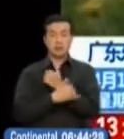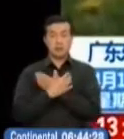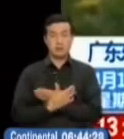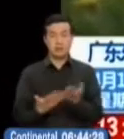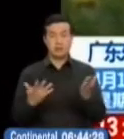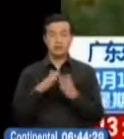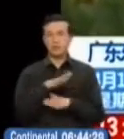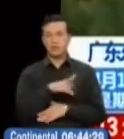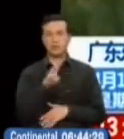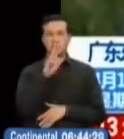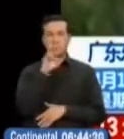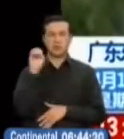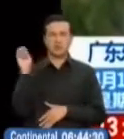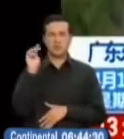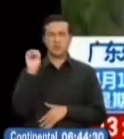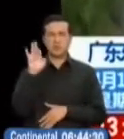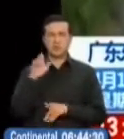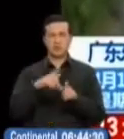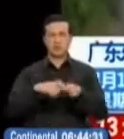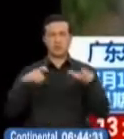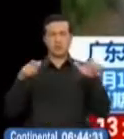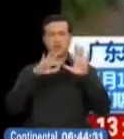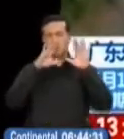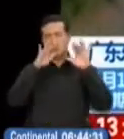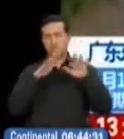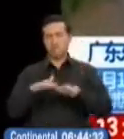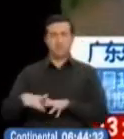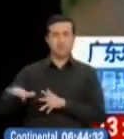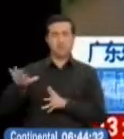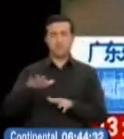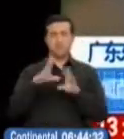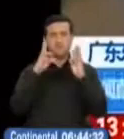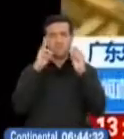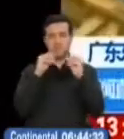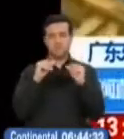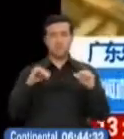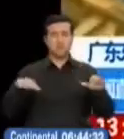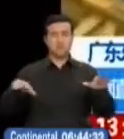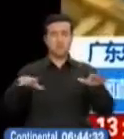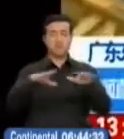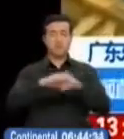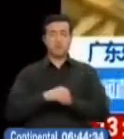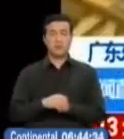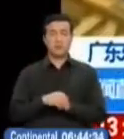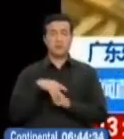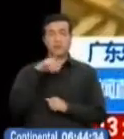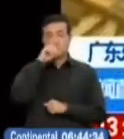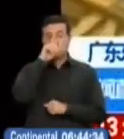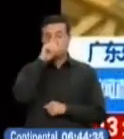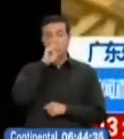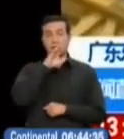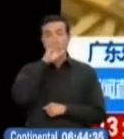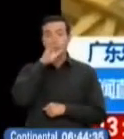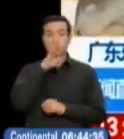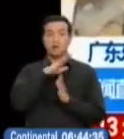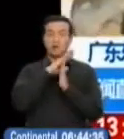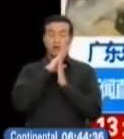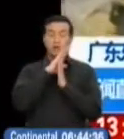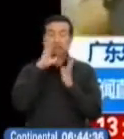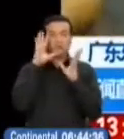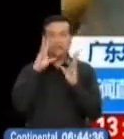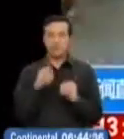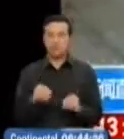zona de unos 200 metros cuadrados quedó cubierta por la estructura derrumbada que los trabajadores usaban como dormitorio